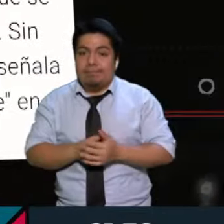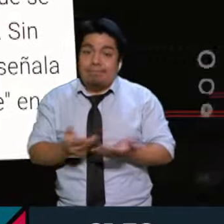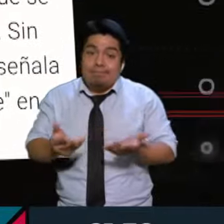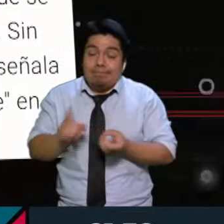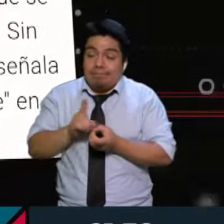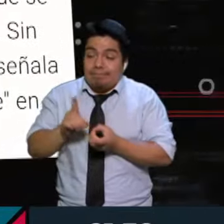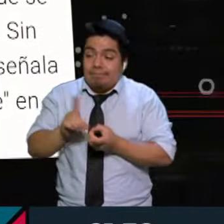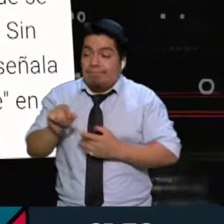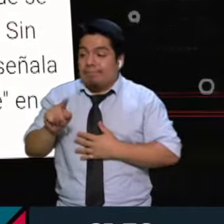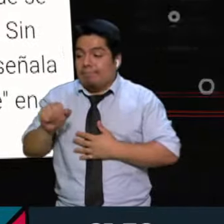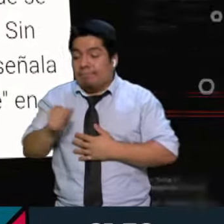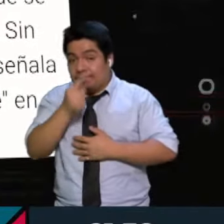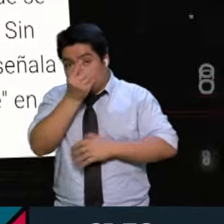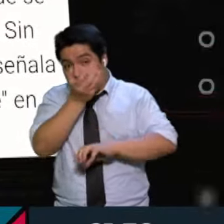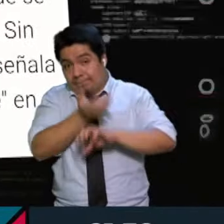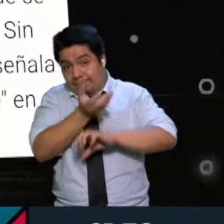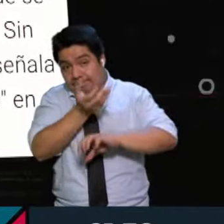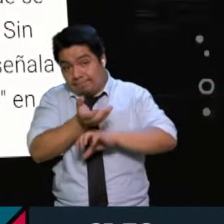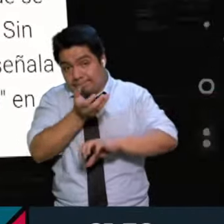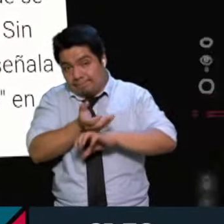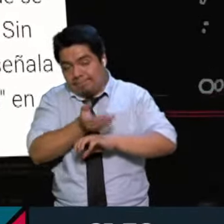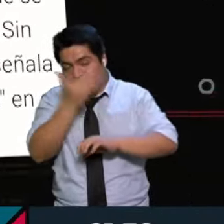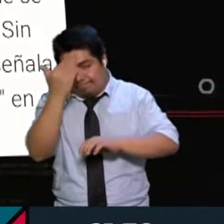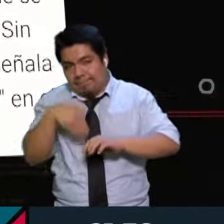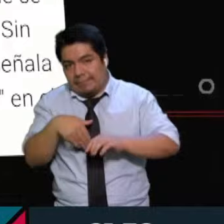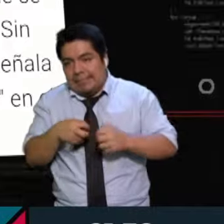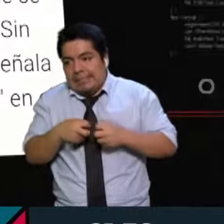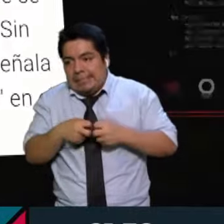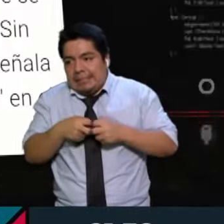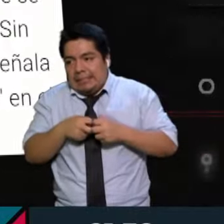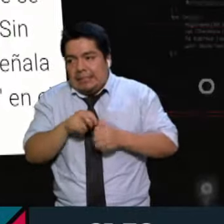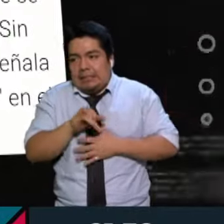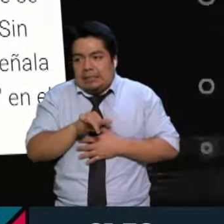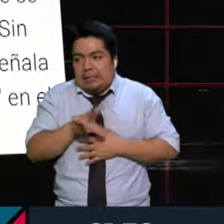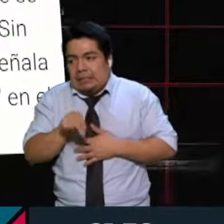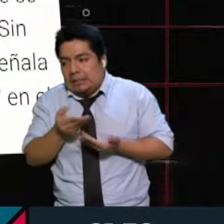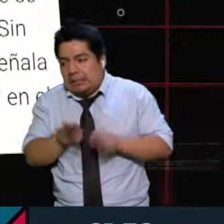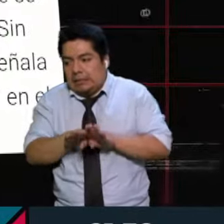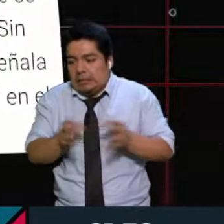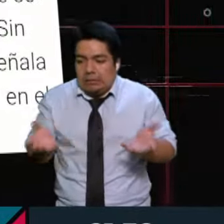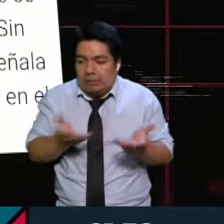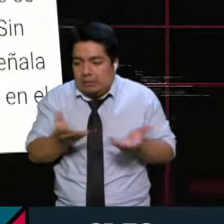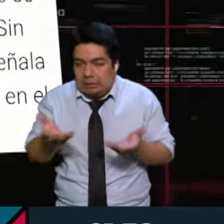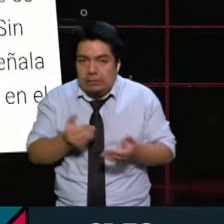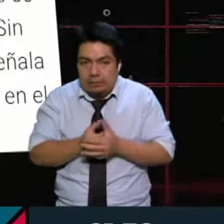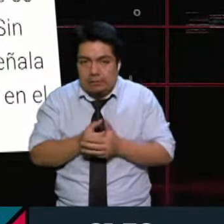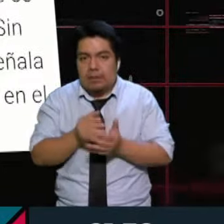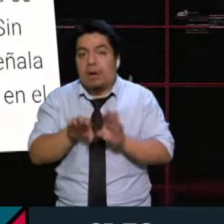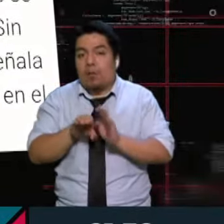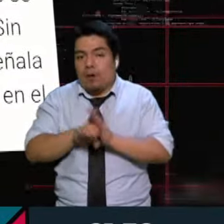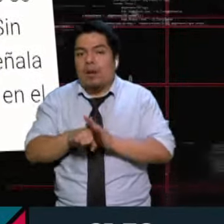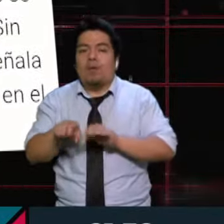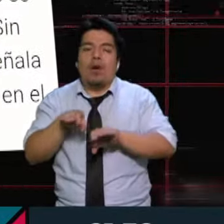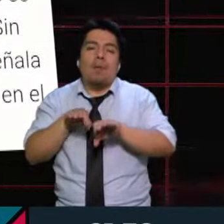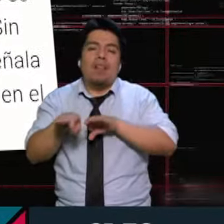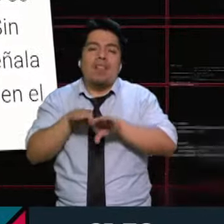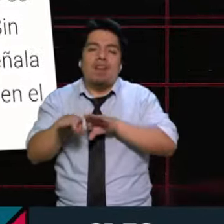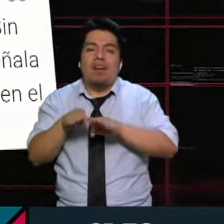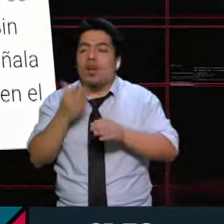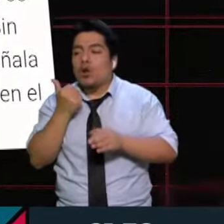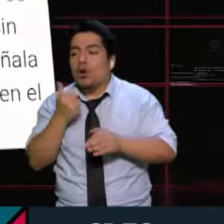datos macroeconómicos de Estados Unidos que provocan inquietud sobre una nueva recesión estadounidense, como la tasa de desempleo, que subió